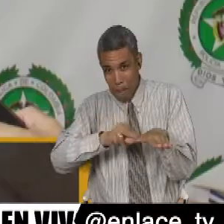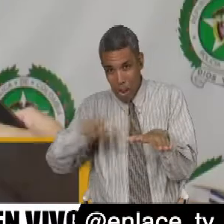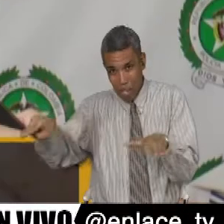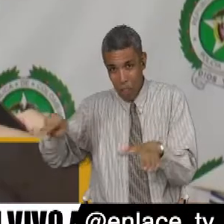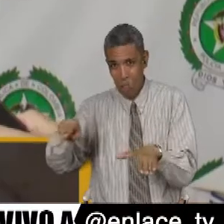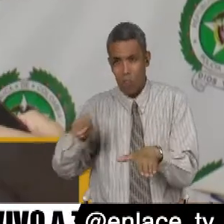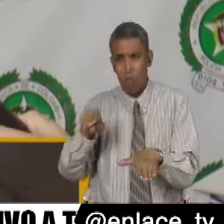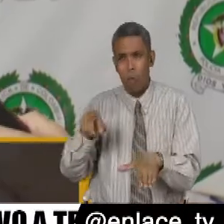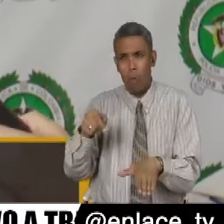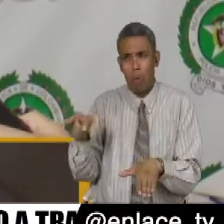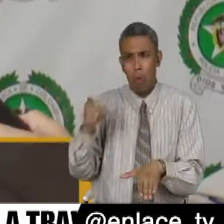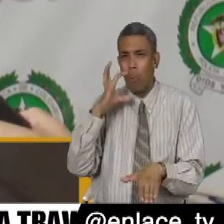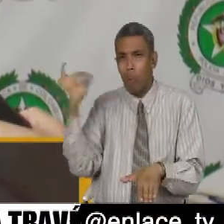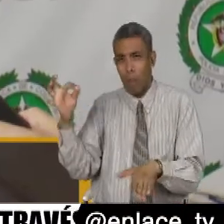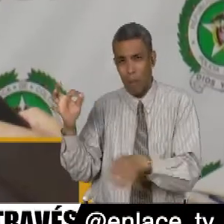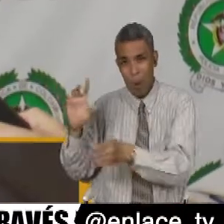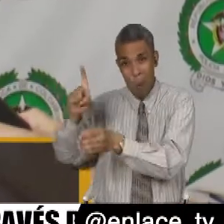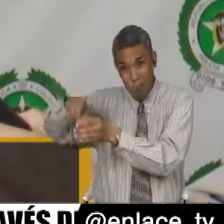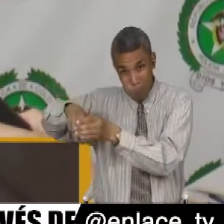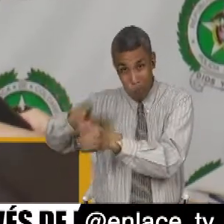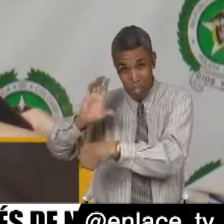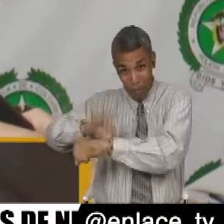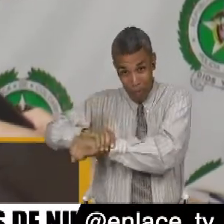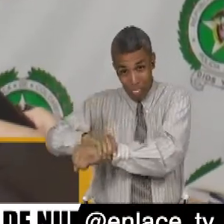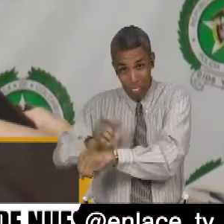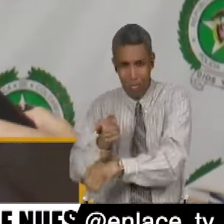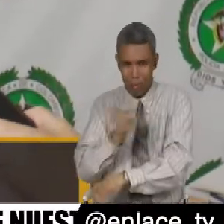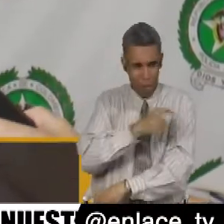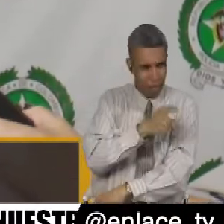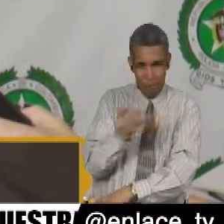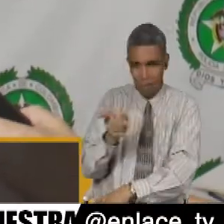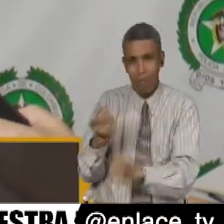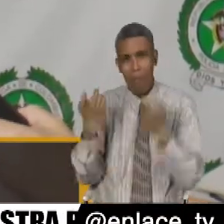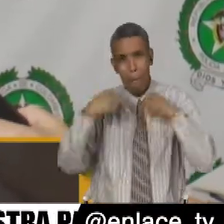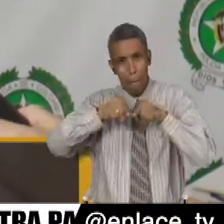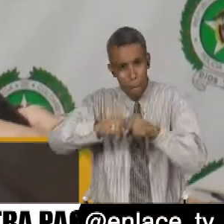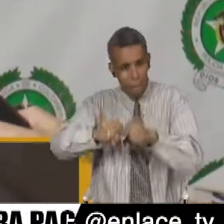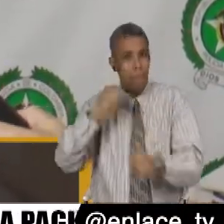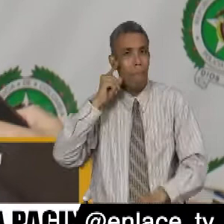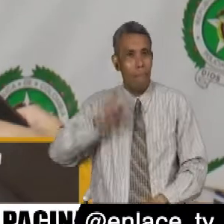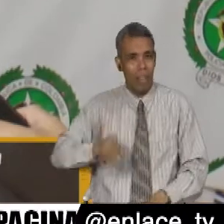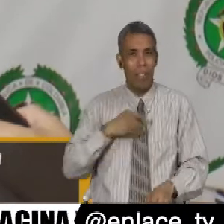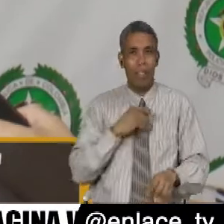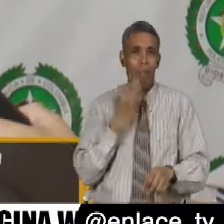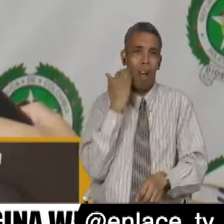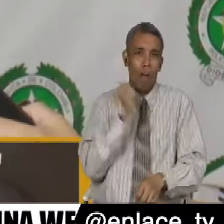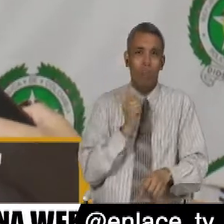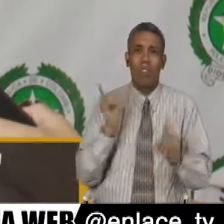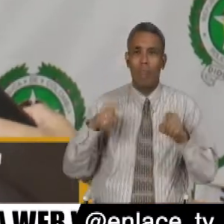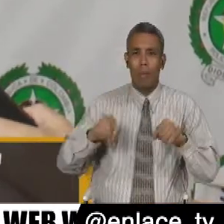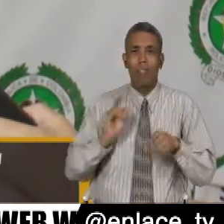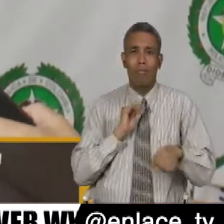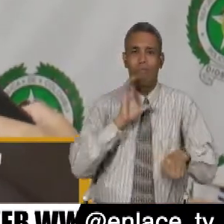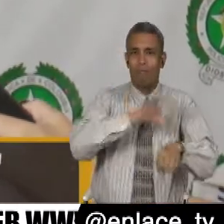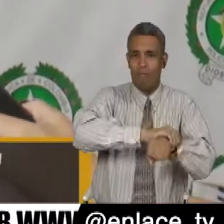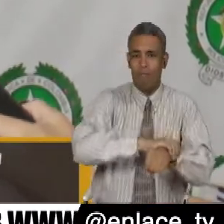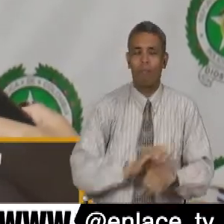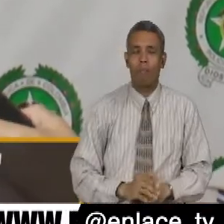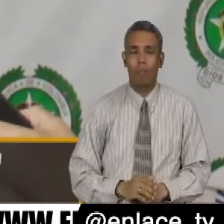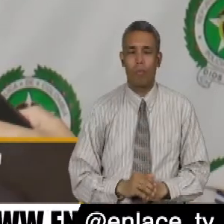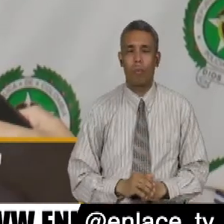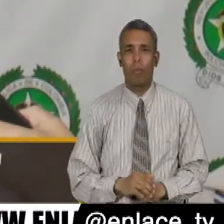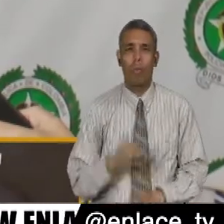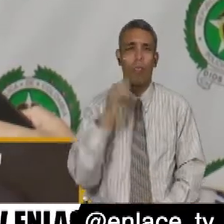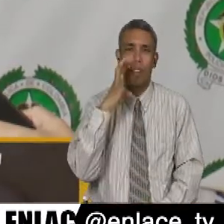mismo el día de hoy estamos dando capturas por orden judicial a la compañera sentimental de alias orejas quien hacía